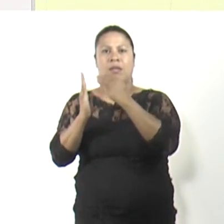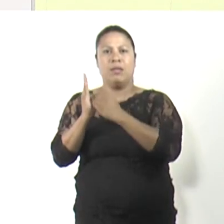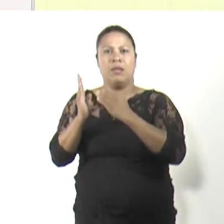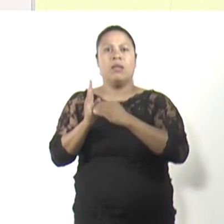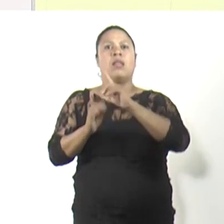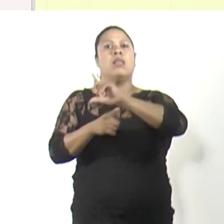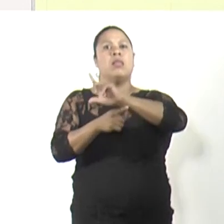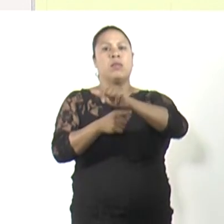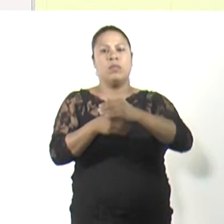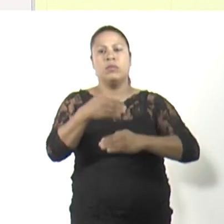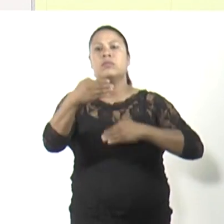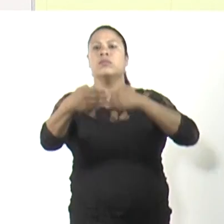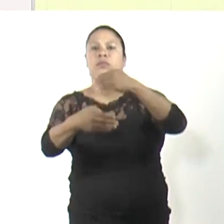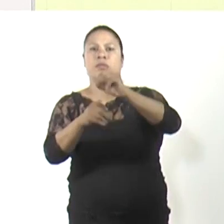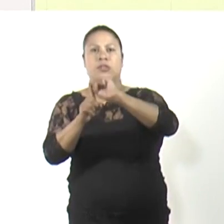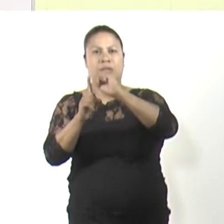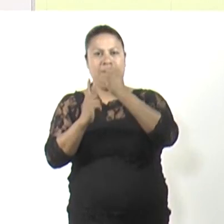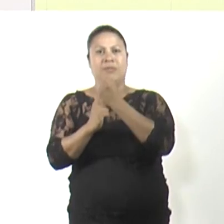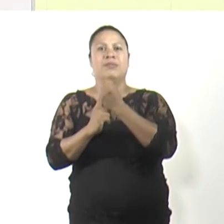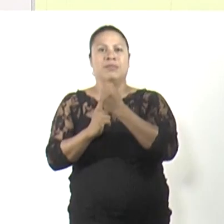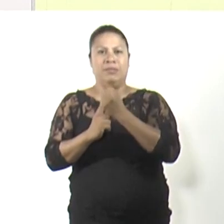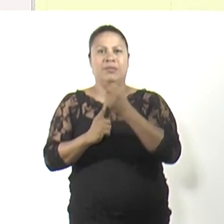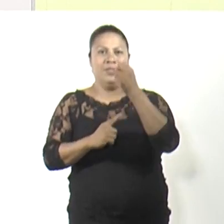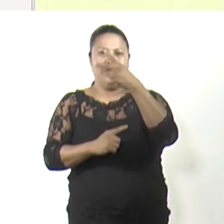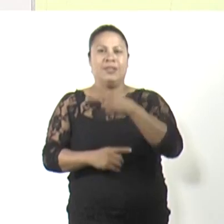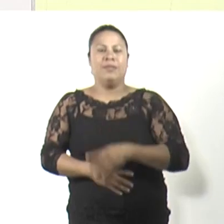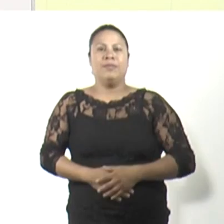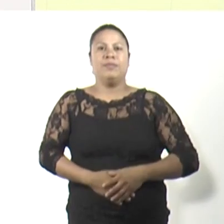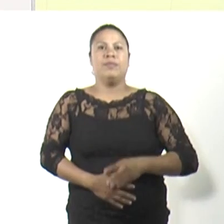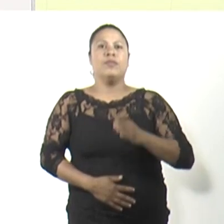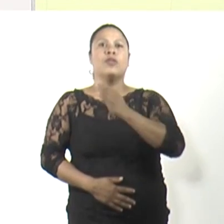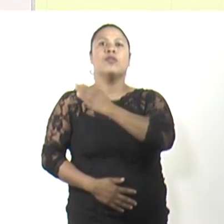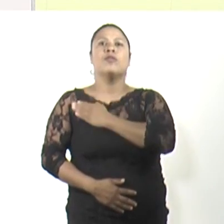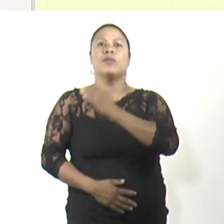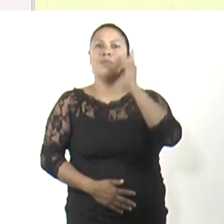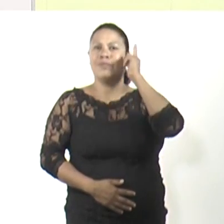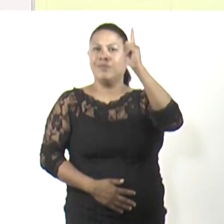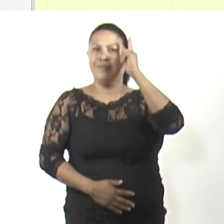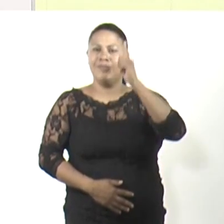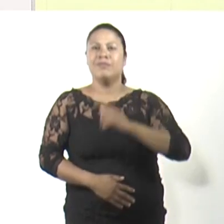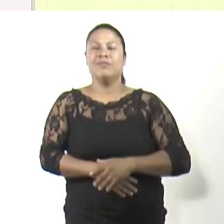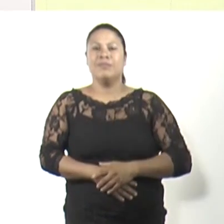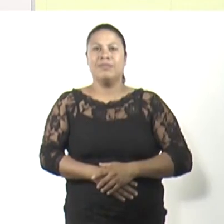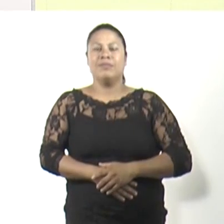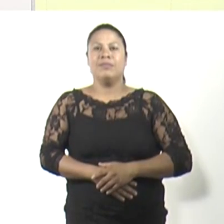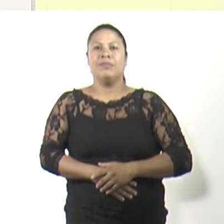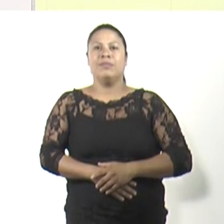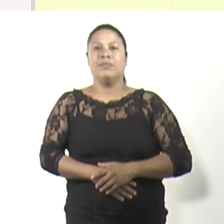desarrollar en una siguiente sesión. Les deseo éxito